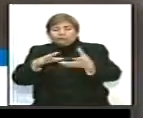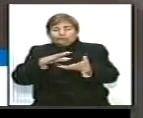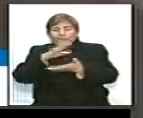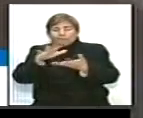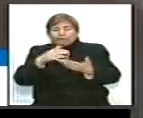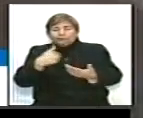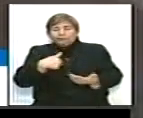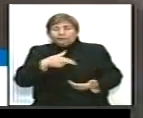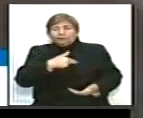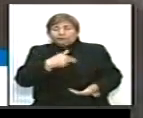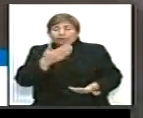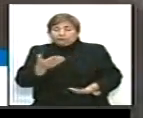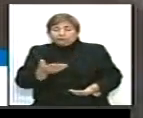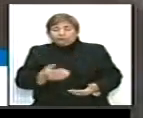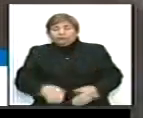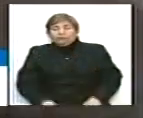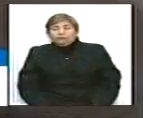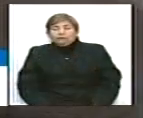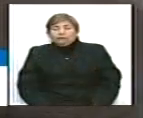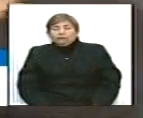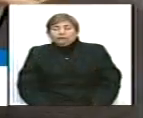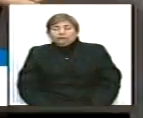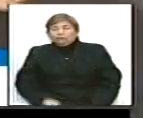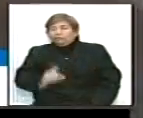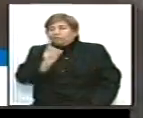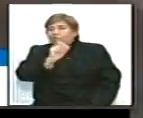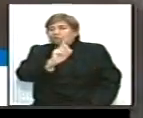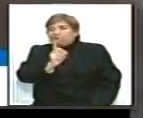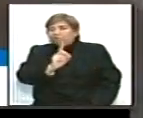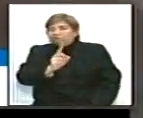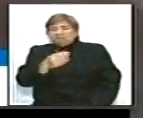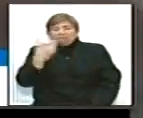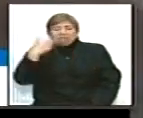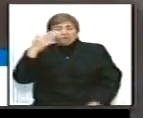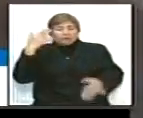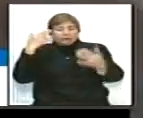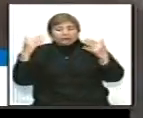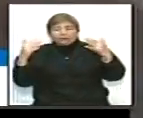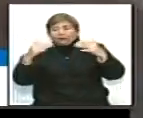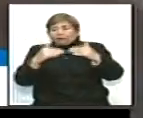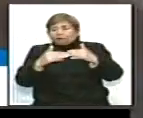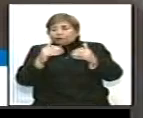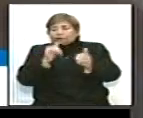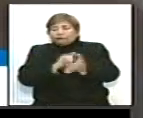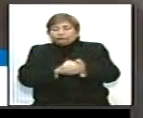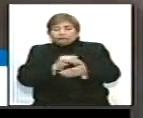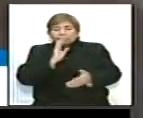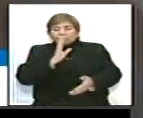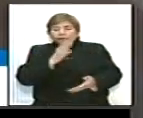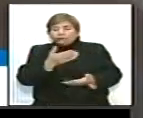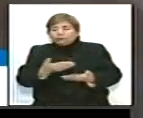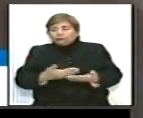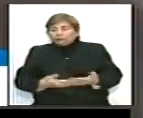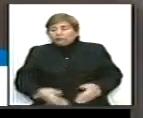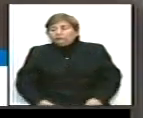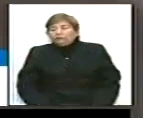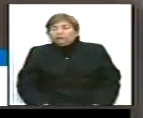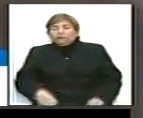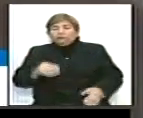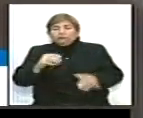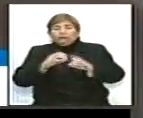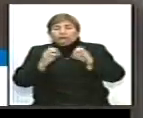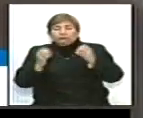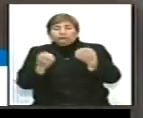en nuestro país, presidente, no fueron coherentes con lo que se habla ahora en este